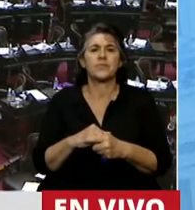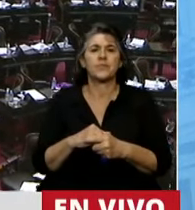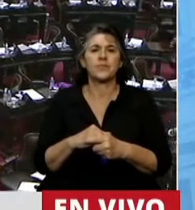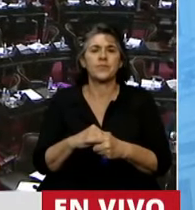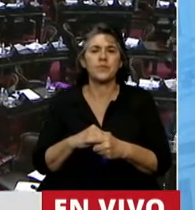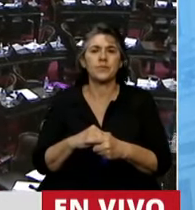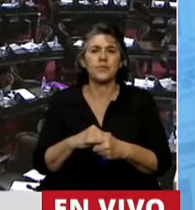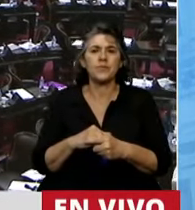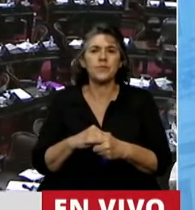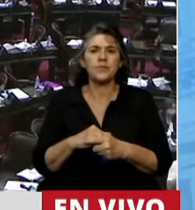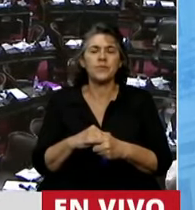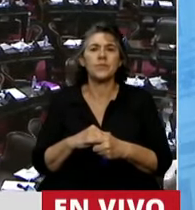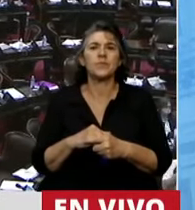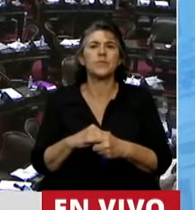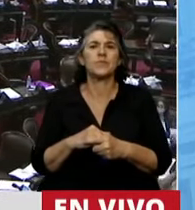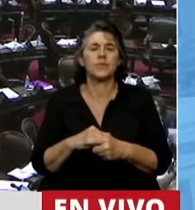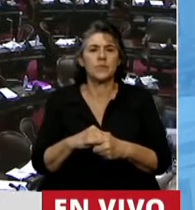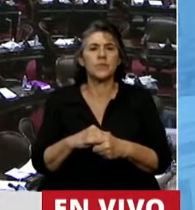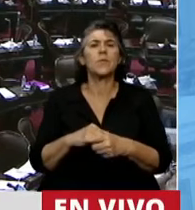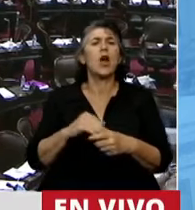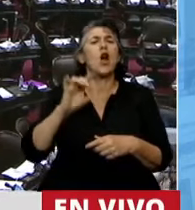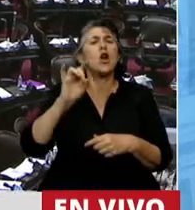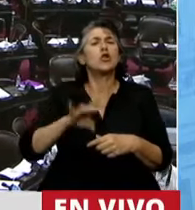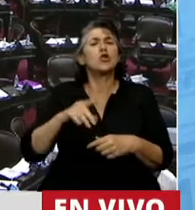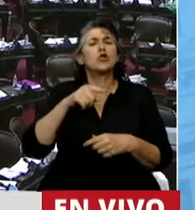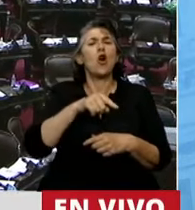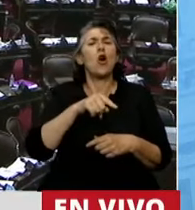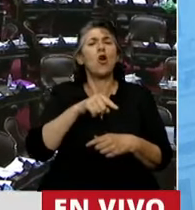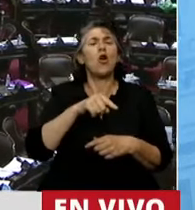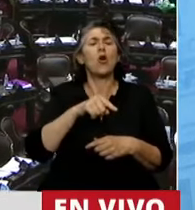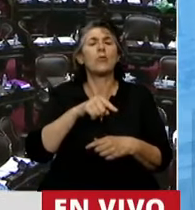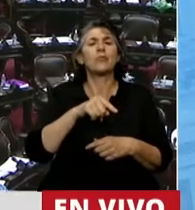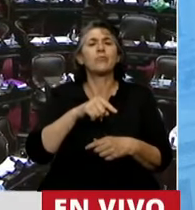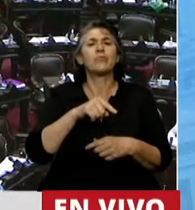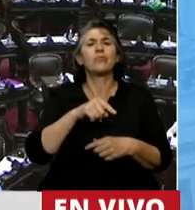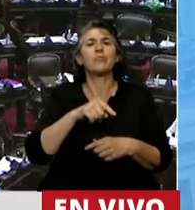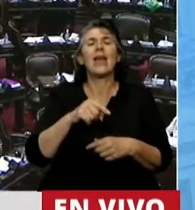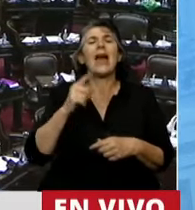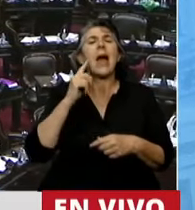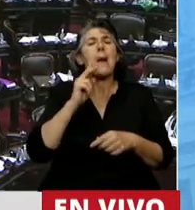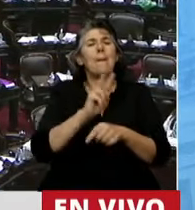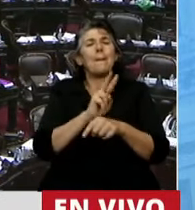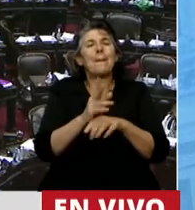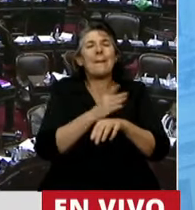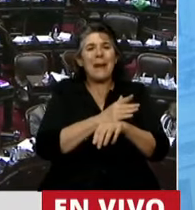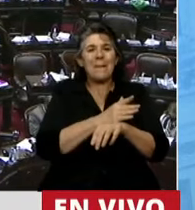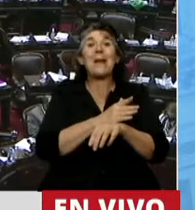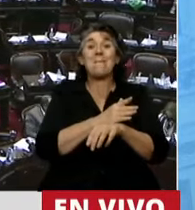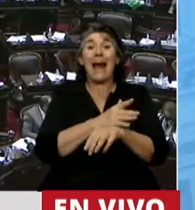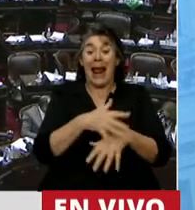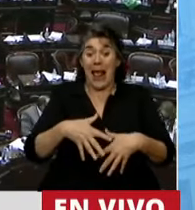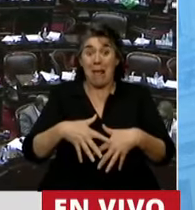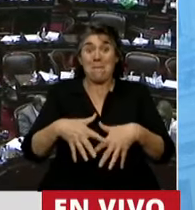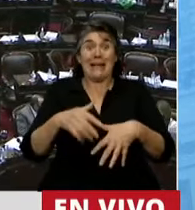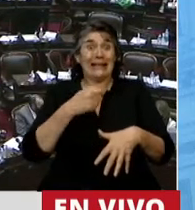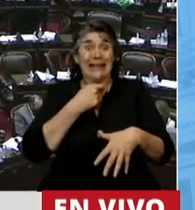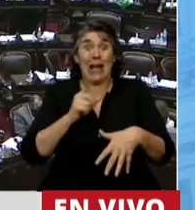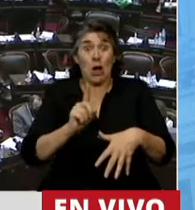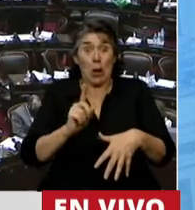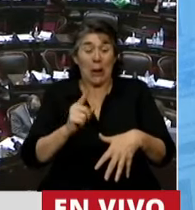insuficiente el desarrollo, la aplicación y el sostenimiento de medidas preventivas para los embarazos no